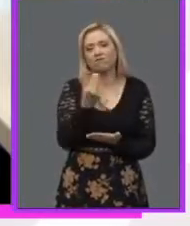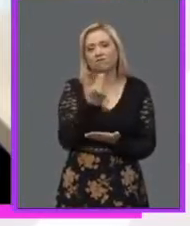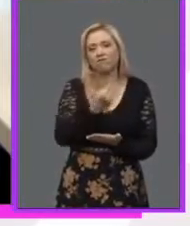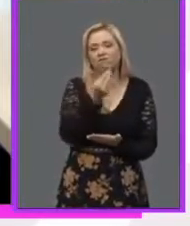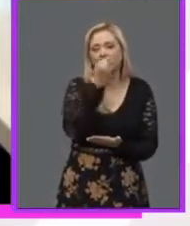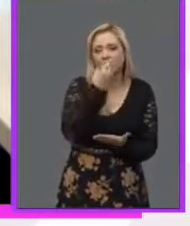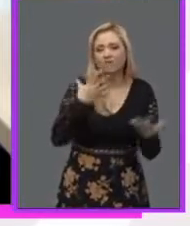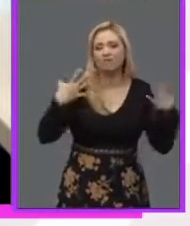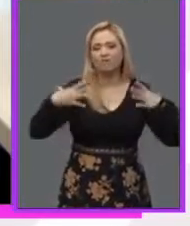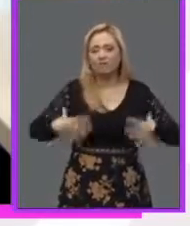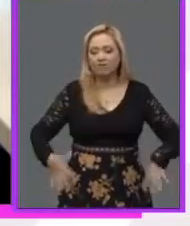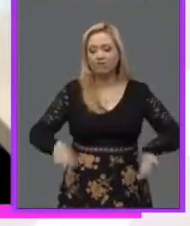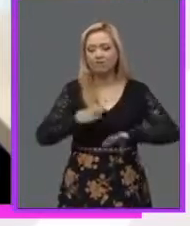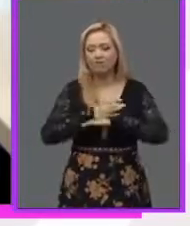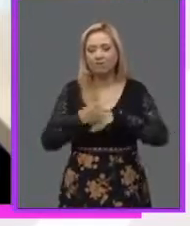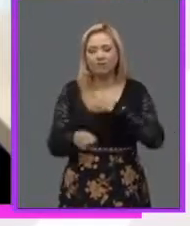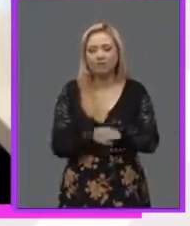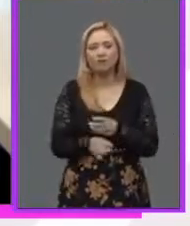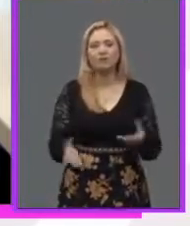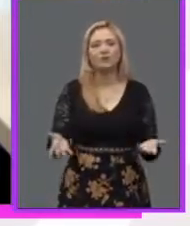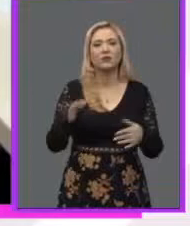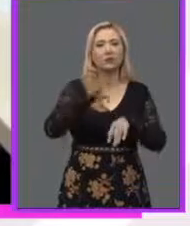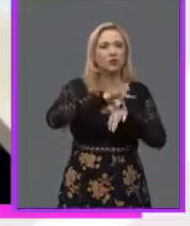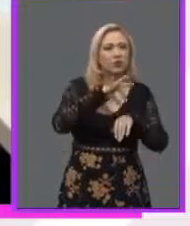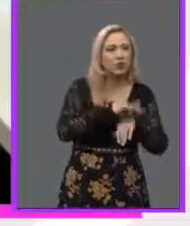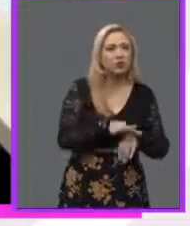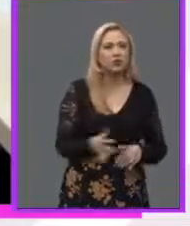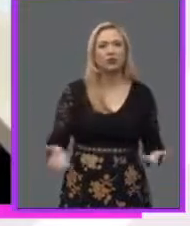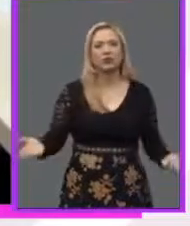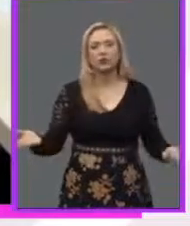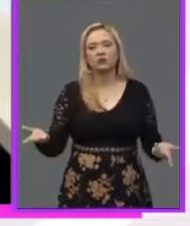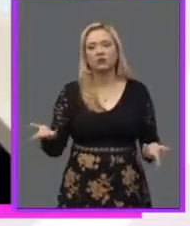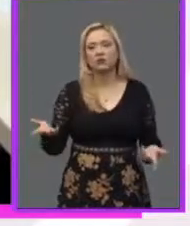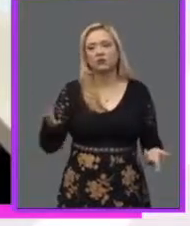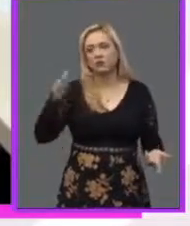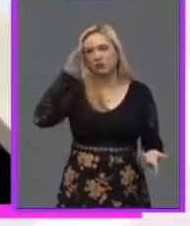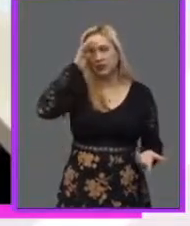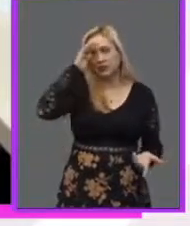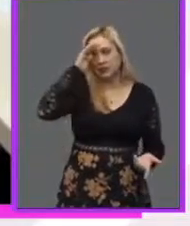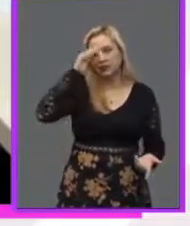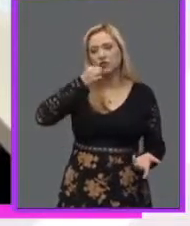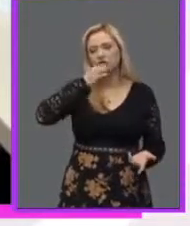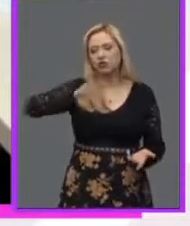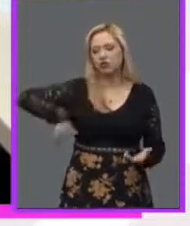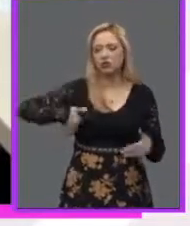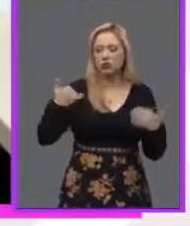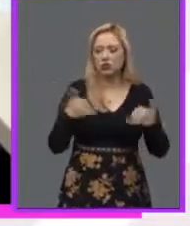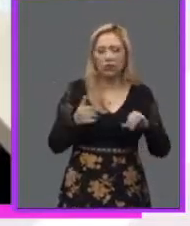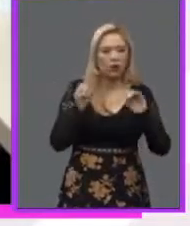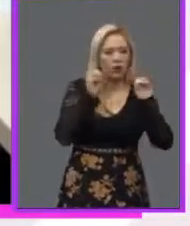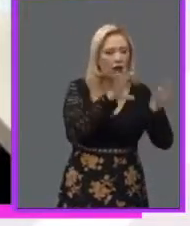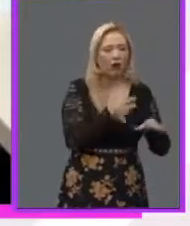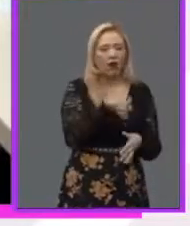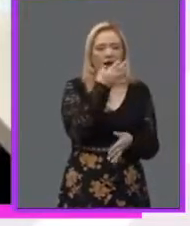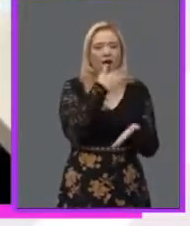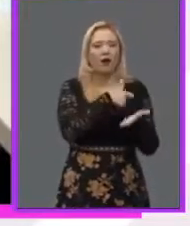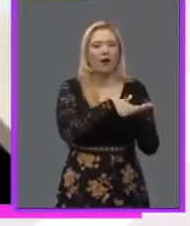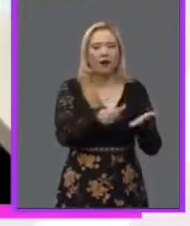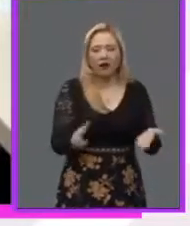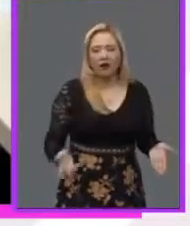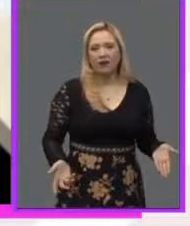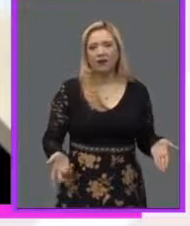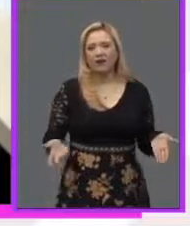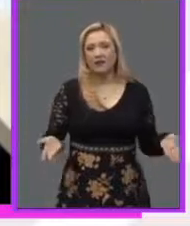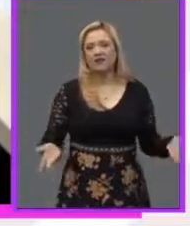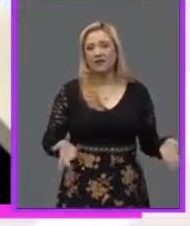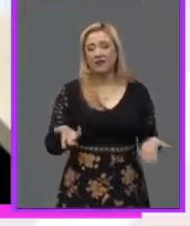carencias de servicios de seguridad social, entre otras cosas, ¿no? Pensemos hospitales, guardería, medicinas, etcétera.